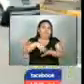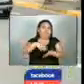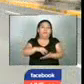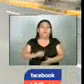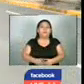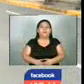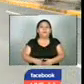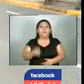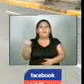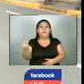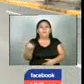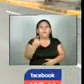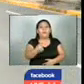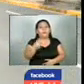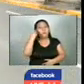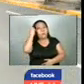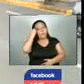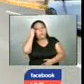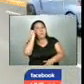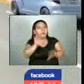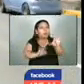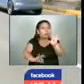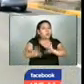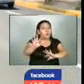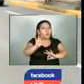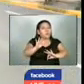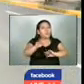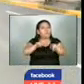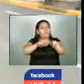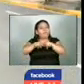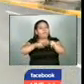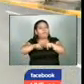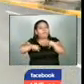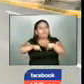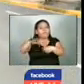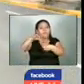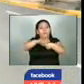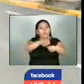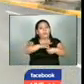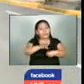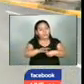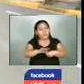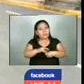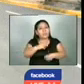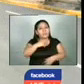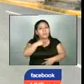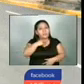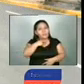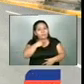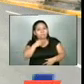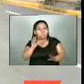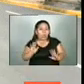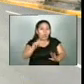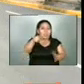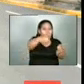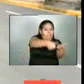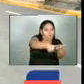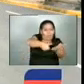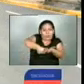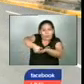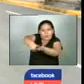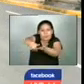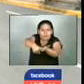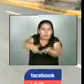Algunos ciudadanos dicen que la contienda en estas próximas elecciones se encuentra en las alcaldías,